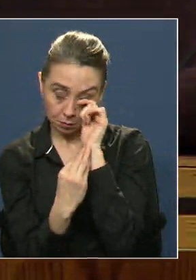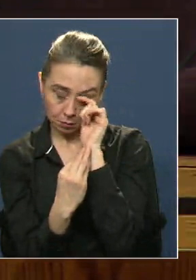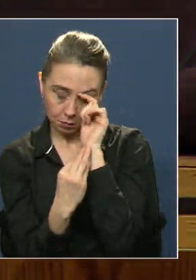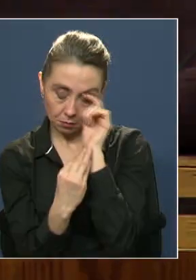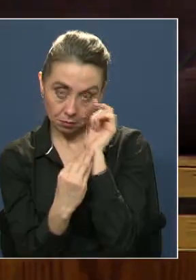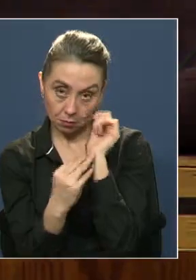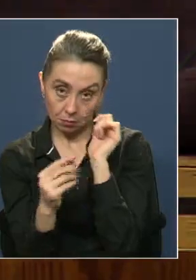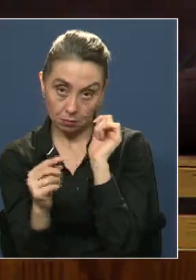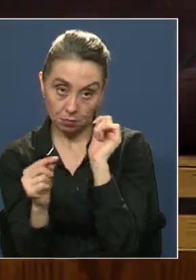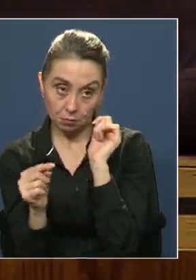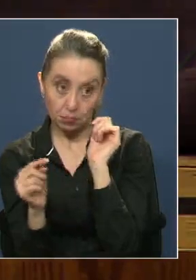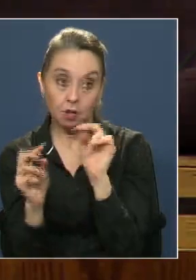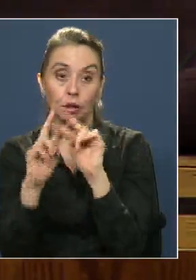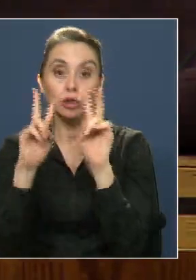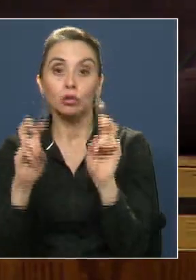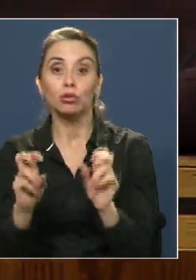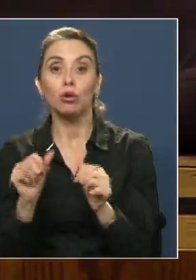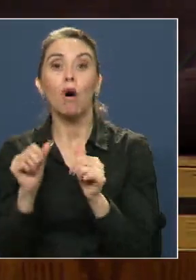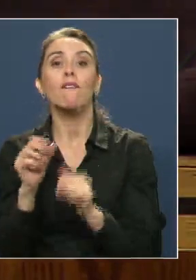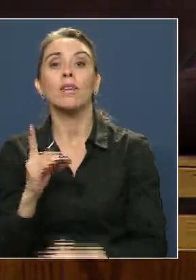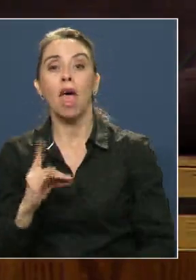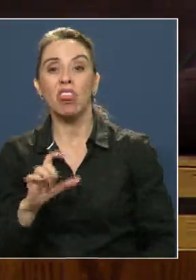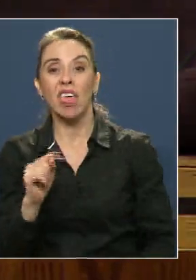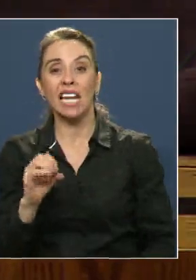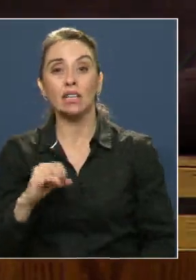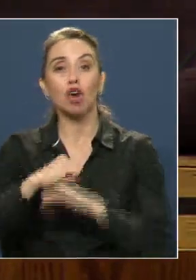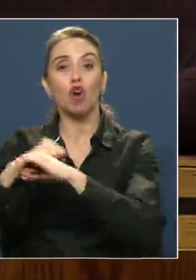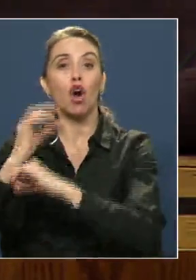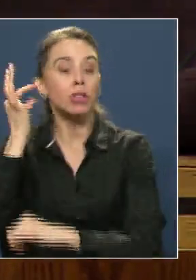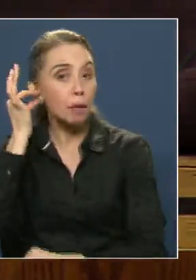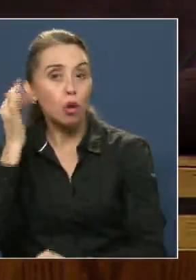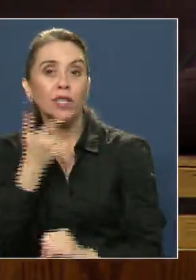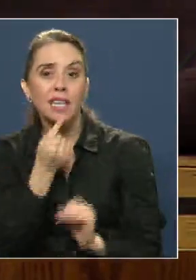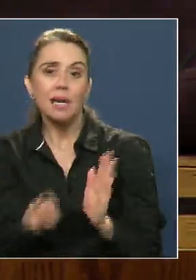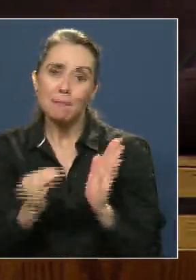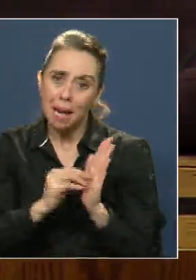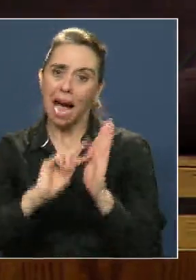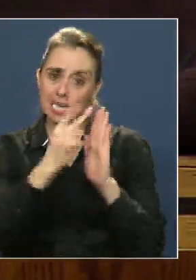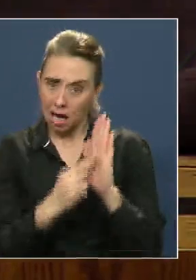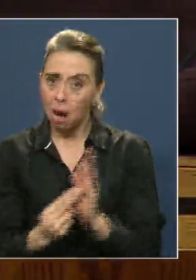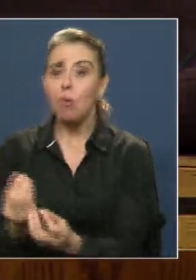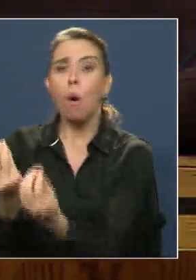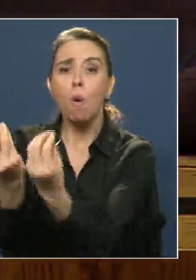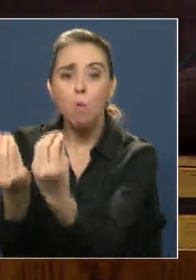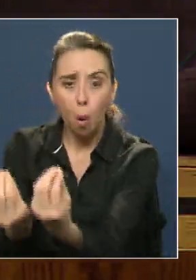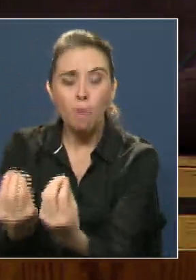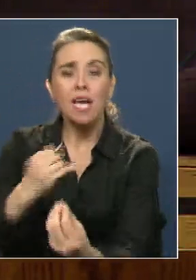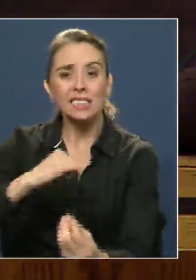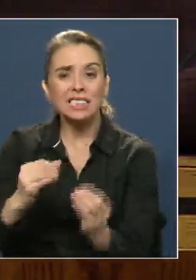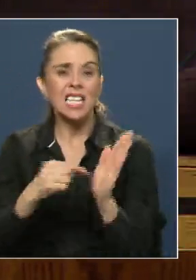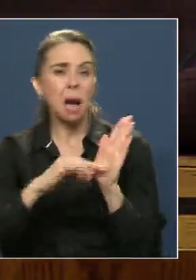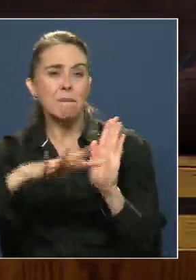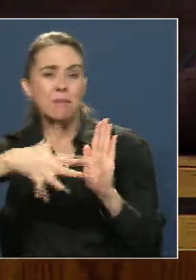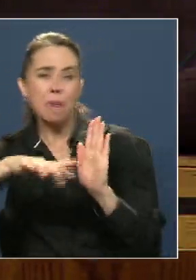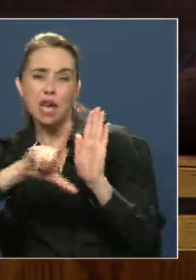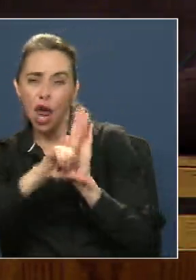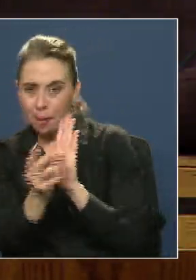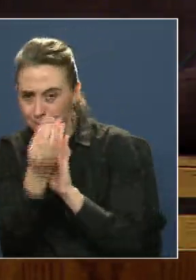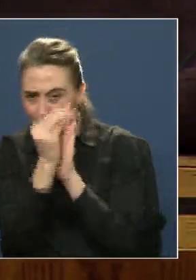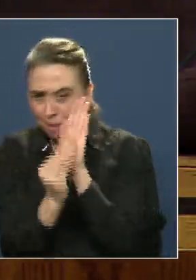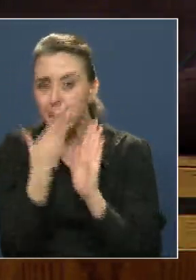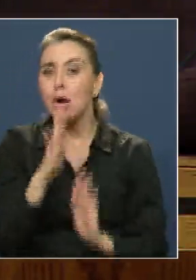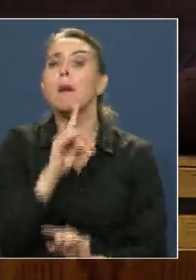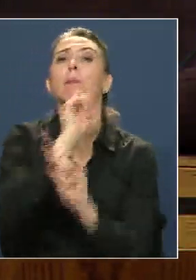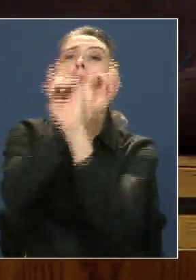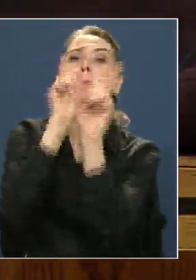delitos referidos a mujeres que quieren modificaciones adicionales. Está bien, necesitamos seguir perfeccionando nuestra legislación, pero la